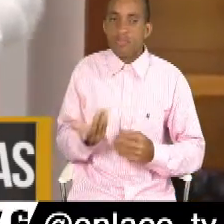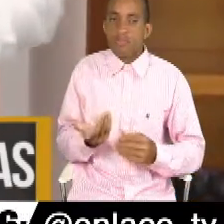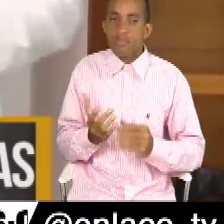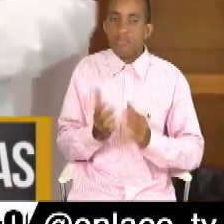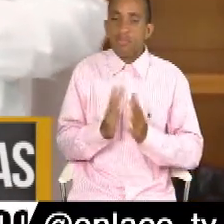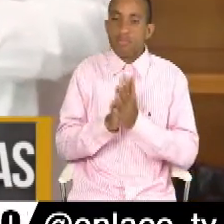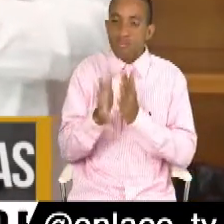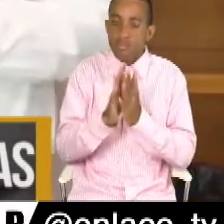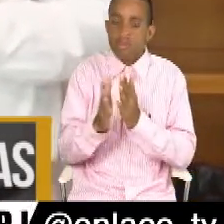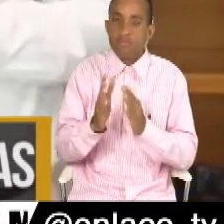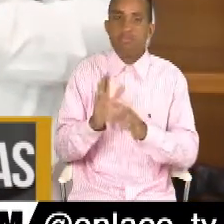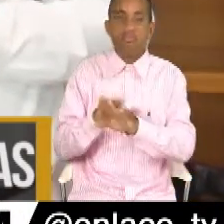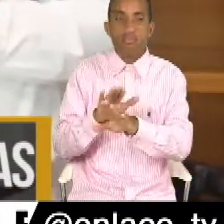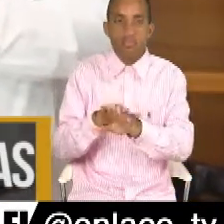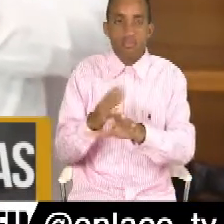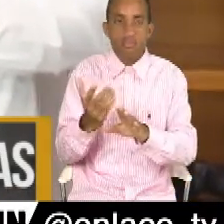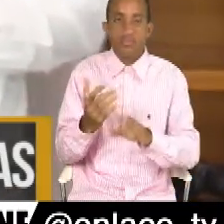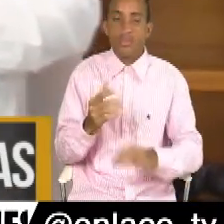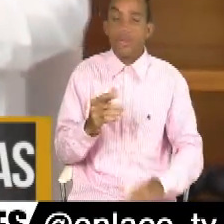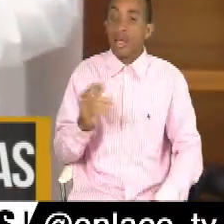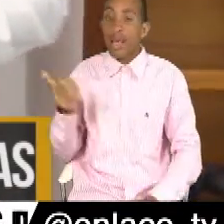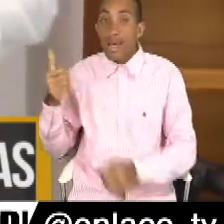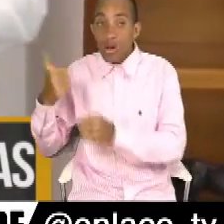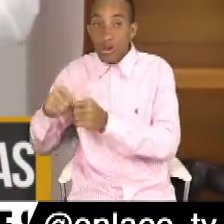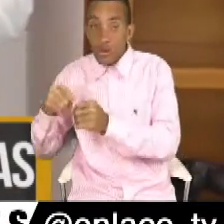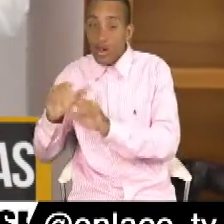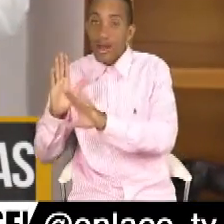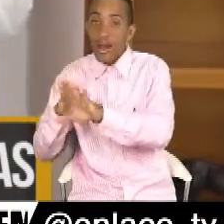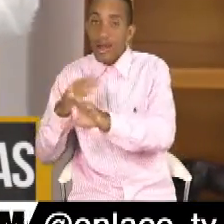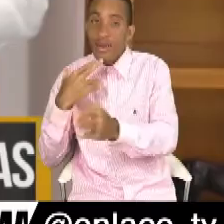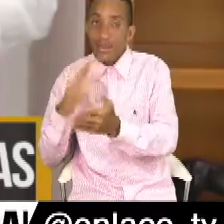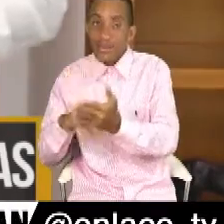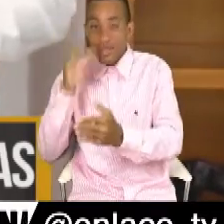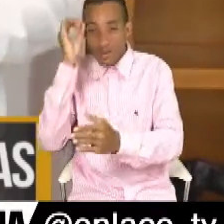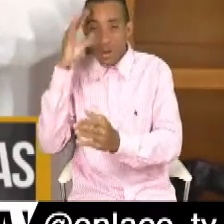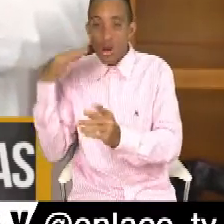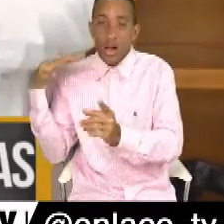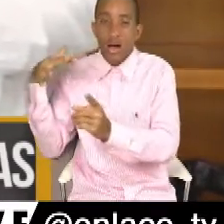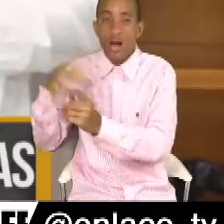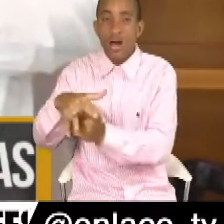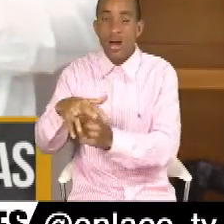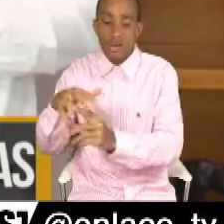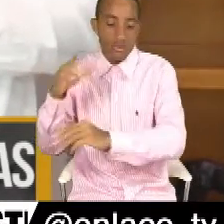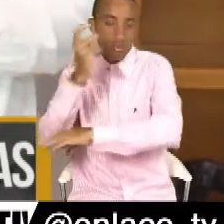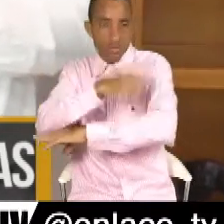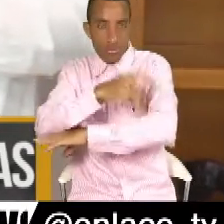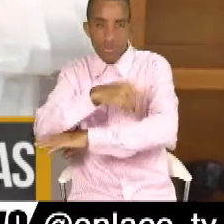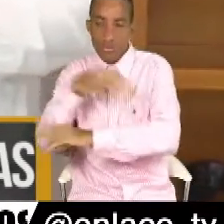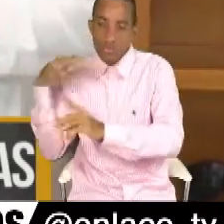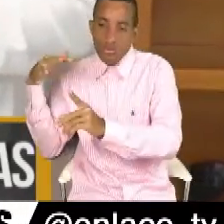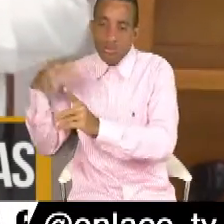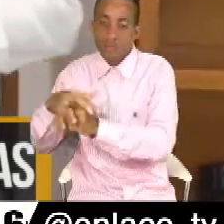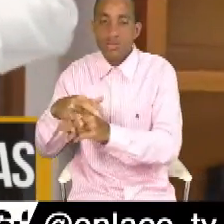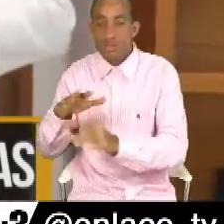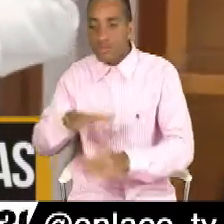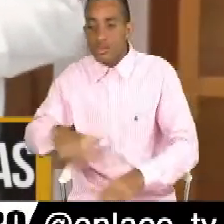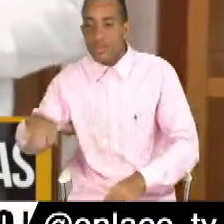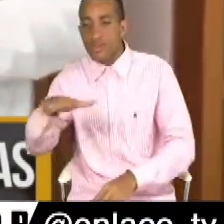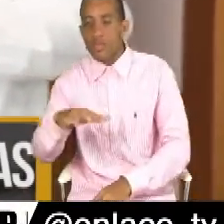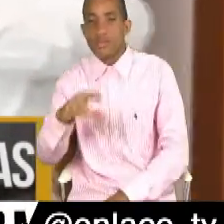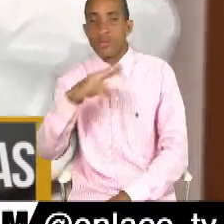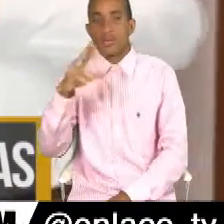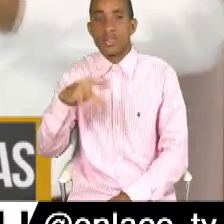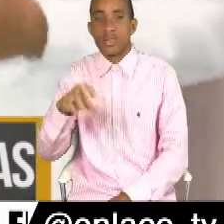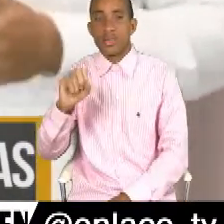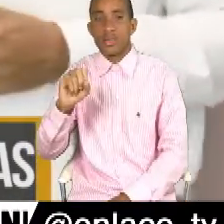como reporte en relación con lo comunicado por Ecopetrol sobre una posible contaminación con derrame de crudos en el caño Zarzal. Señor gerente, con la buenas tardes, ¿cuál